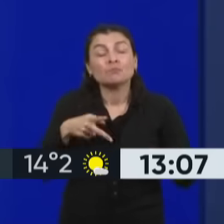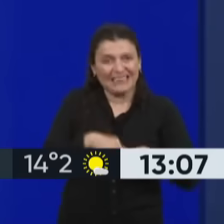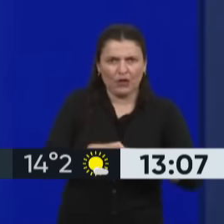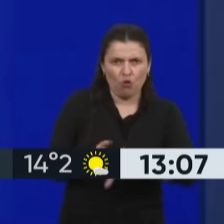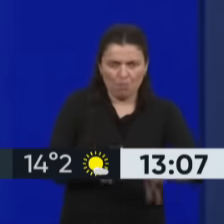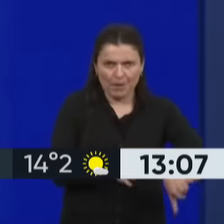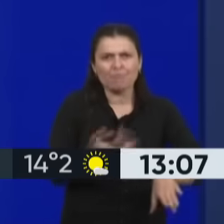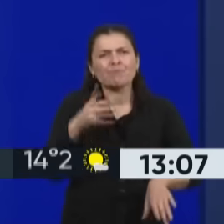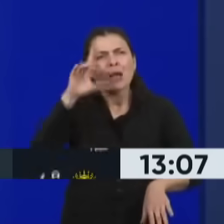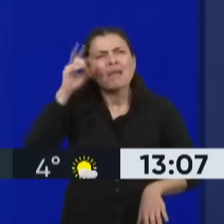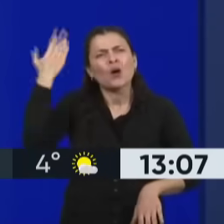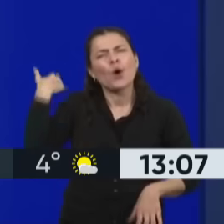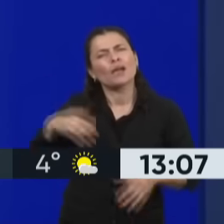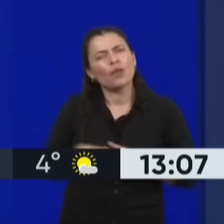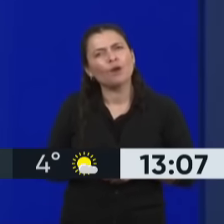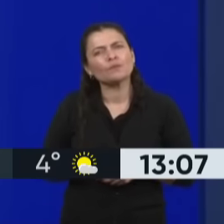que